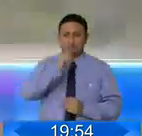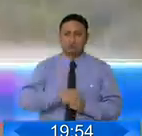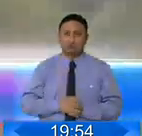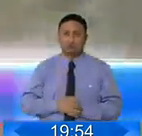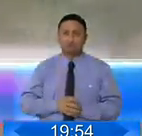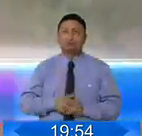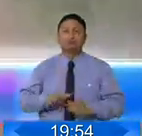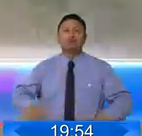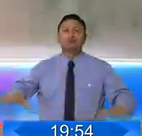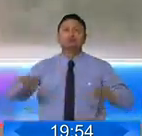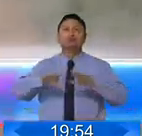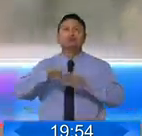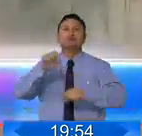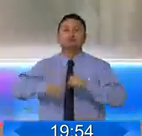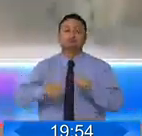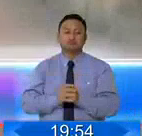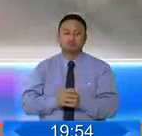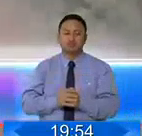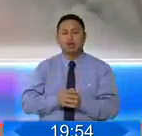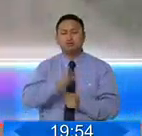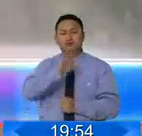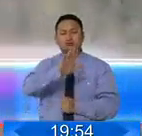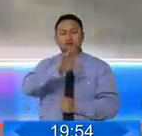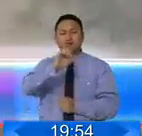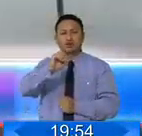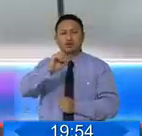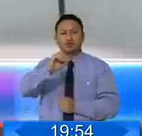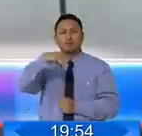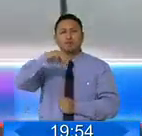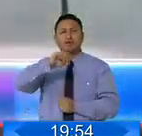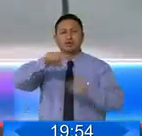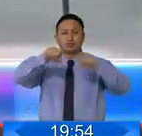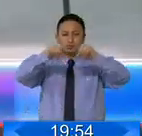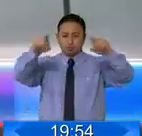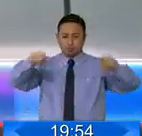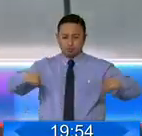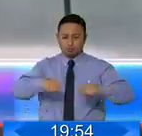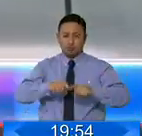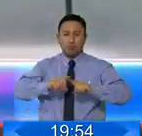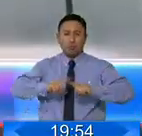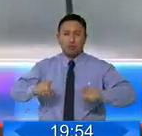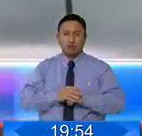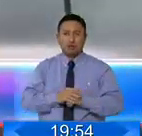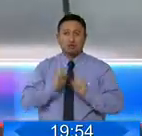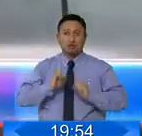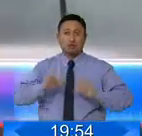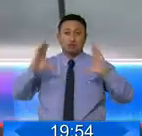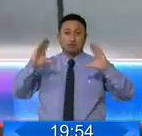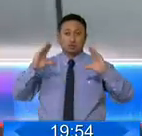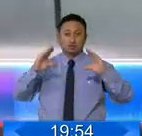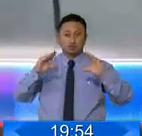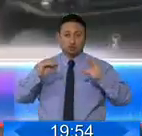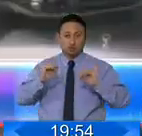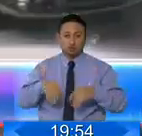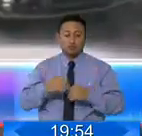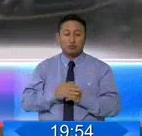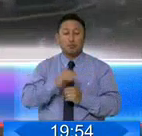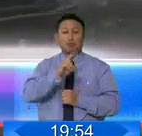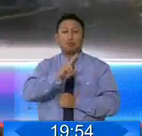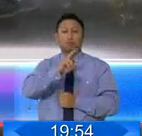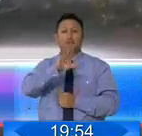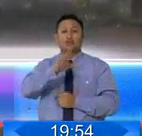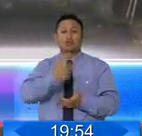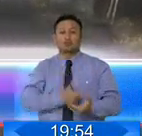El área afectada no alcanza los 500 metros cuadrados, pero para sofocar las llamas se requirió el trabajo coordinado de